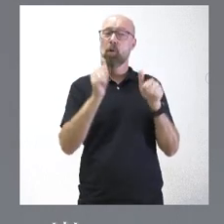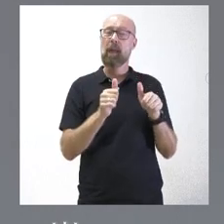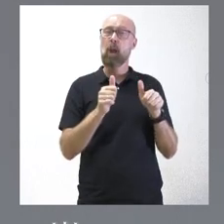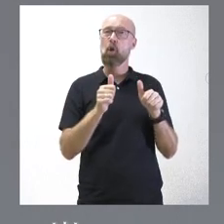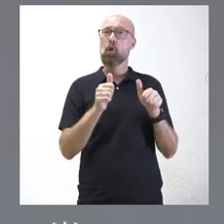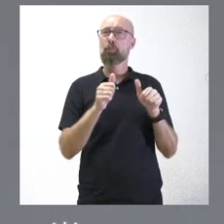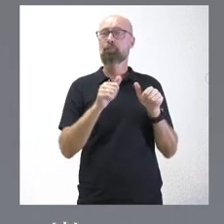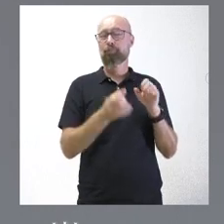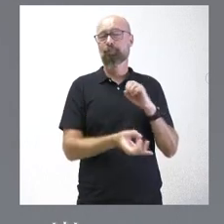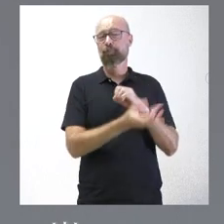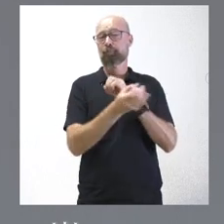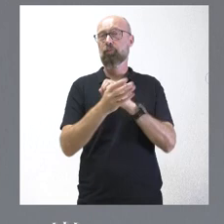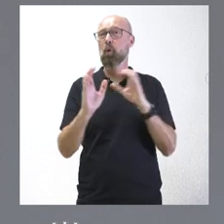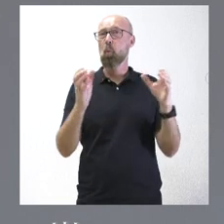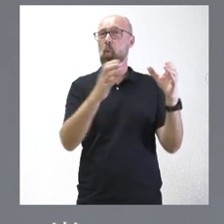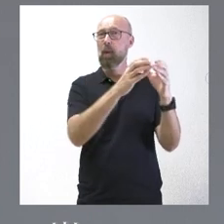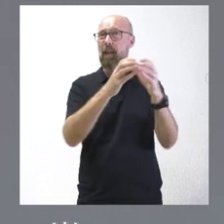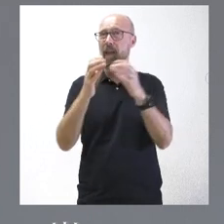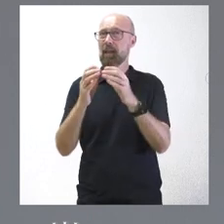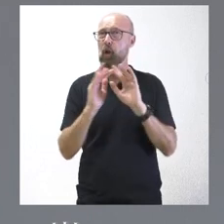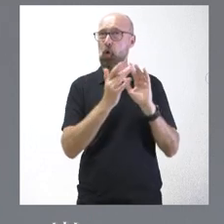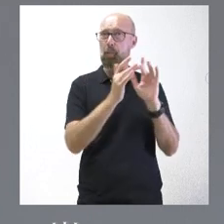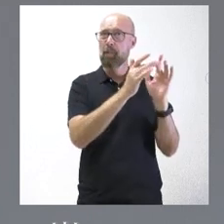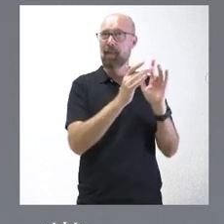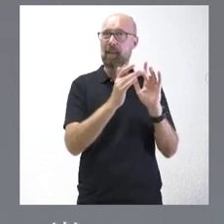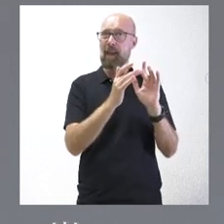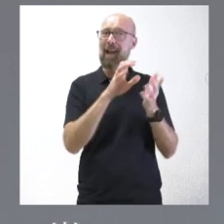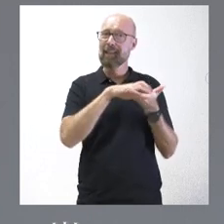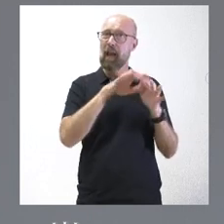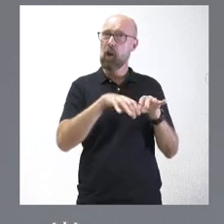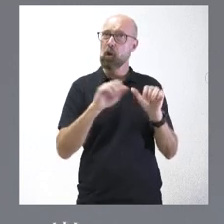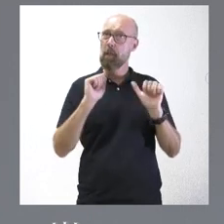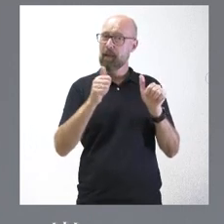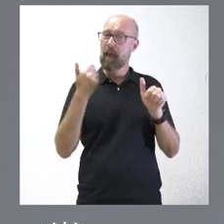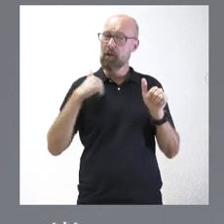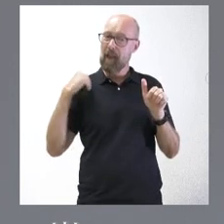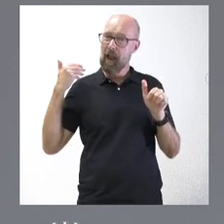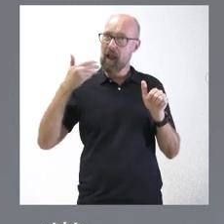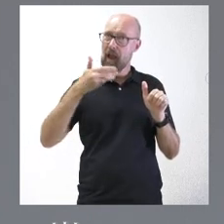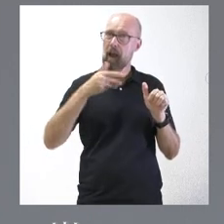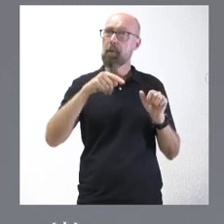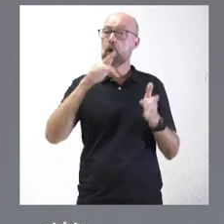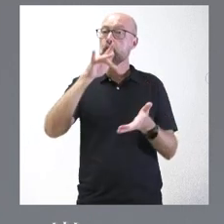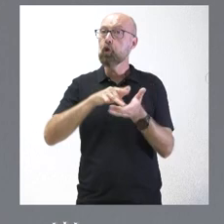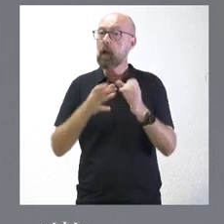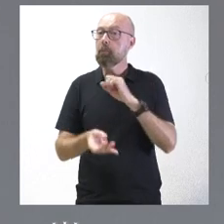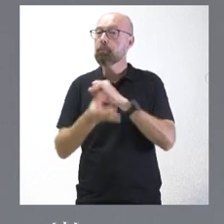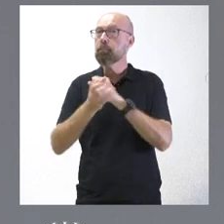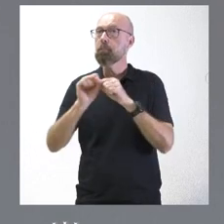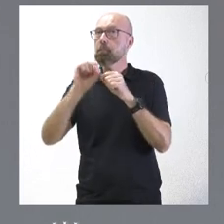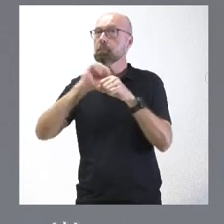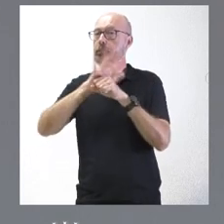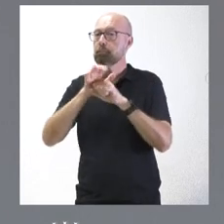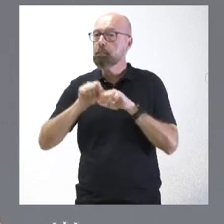venía implantando en Castilla y león pero a raíz de la pandemia y de ahí la creación de